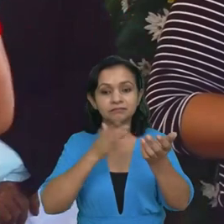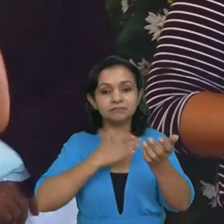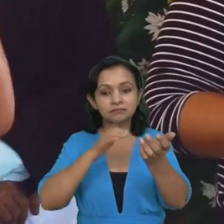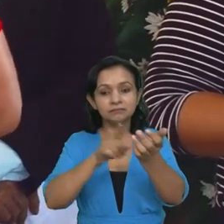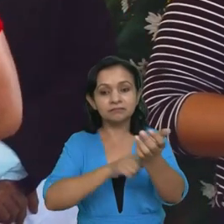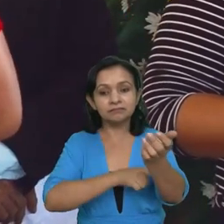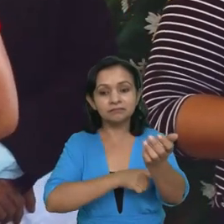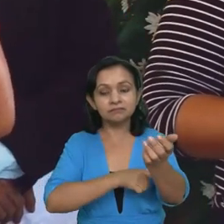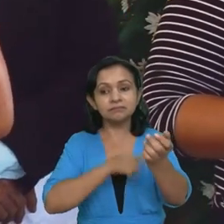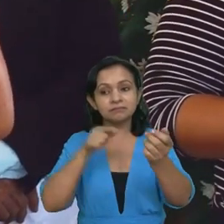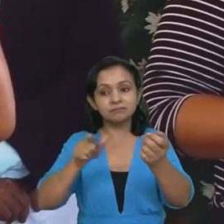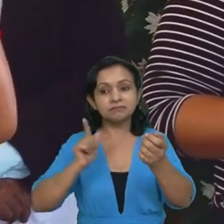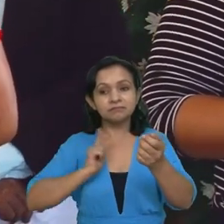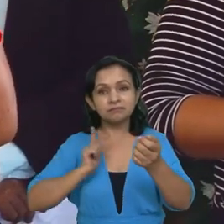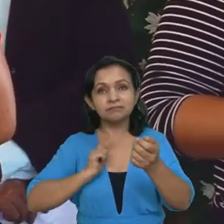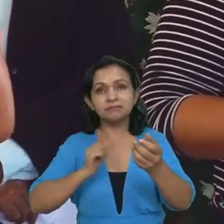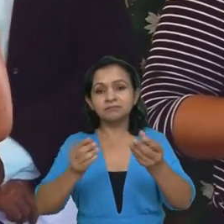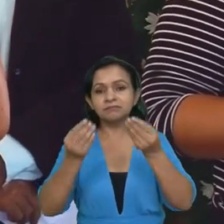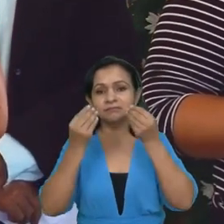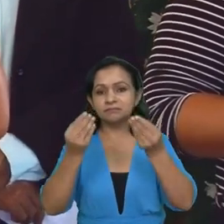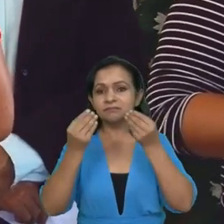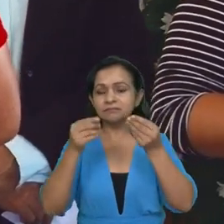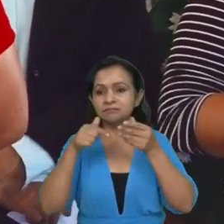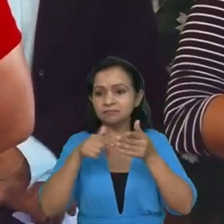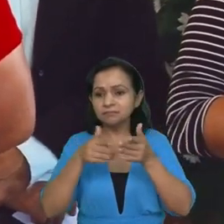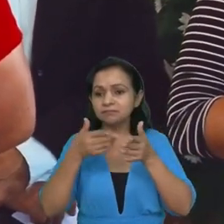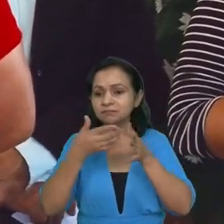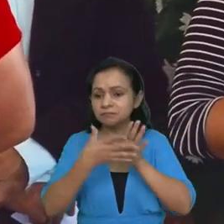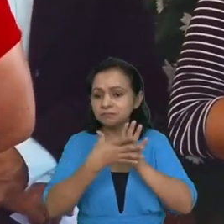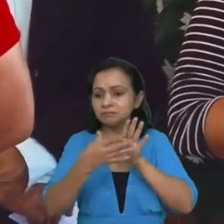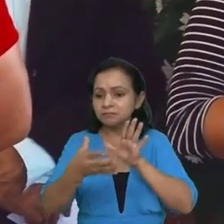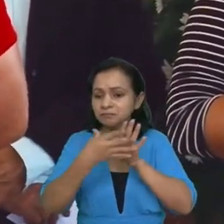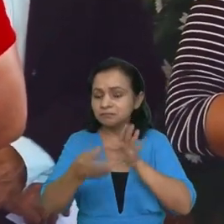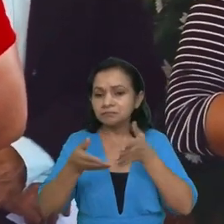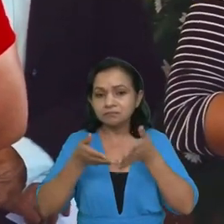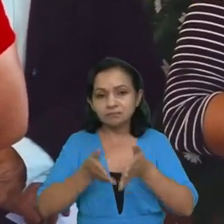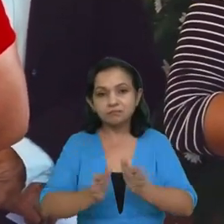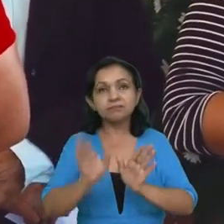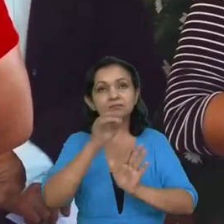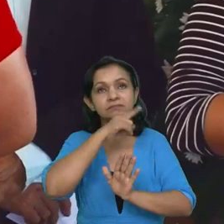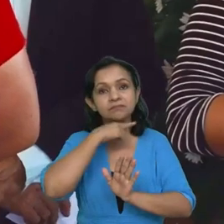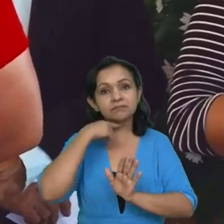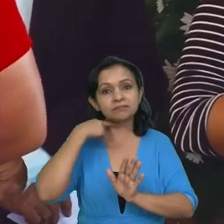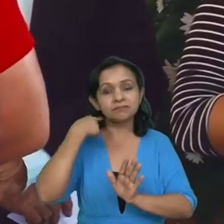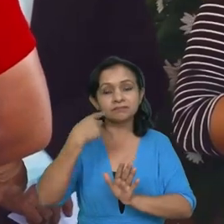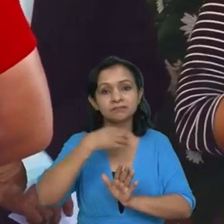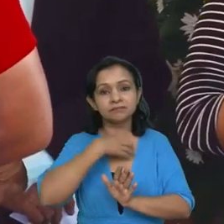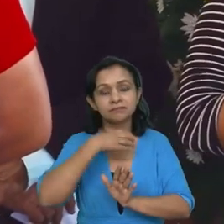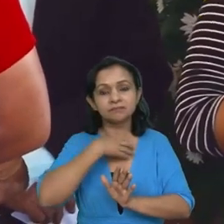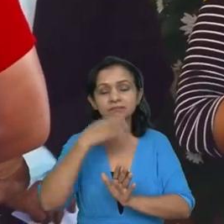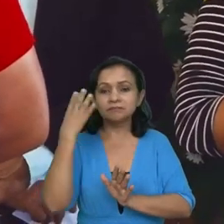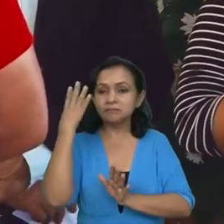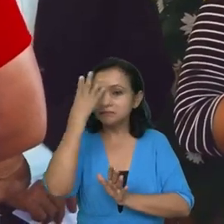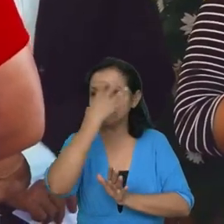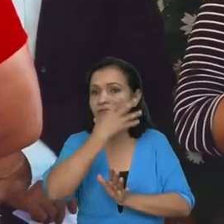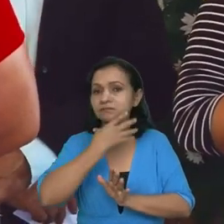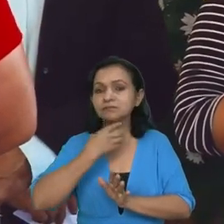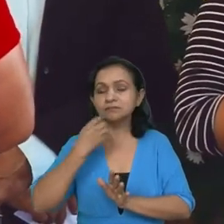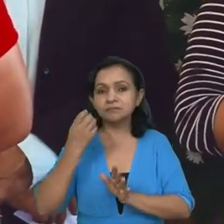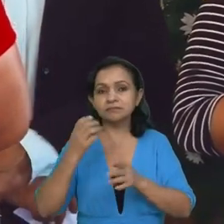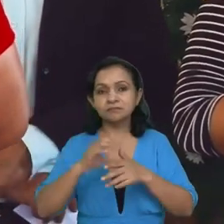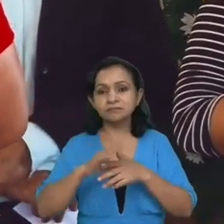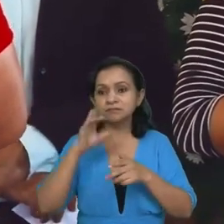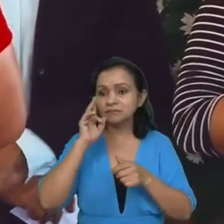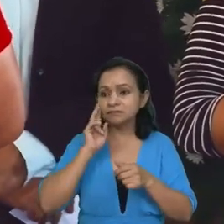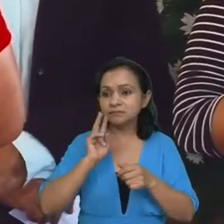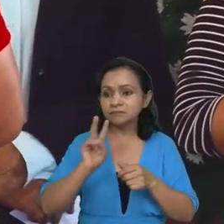dejó una gran semilla que había fecundado verdaderamente para nosotros fue muy hermoso ver